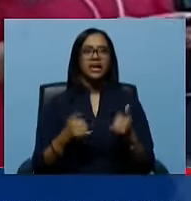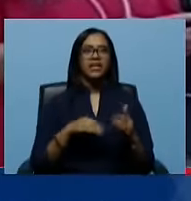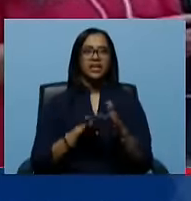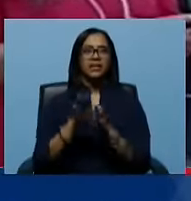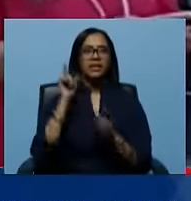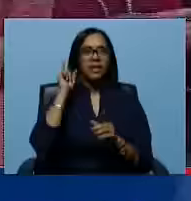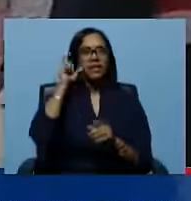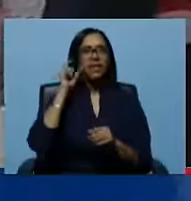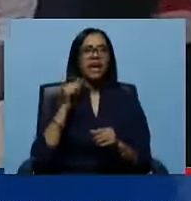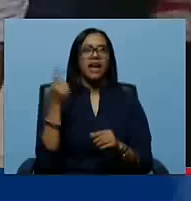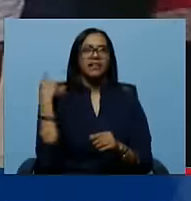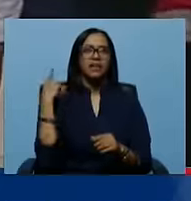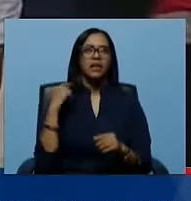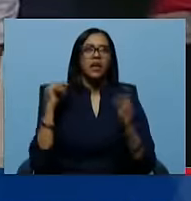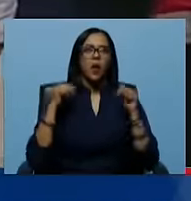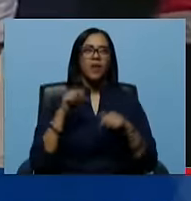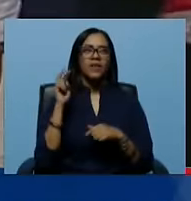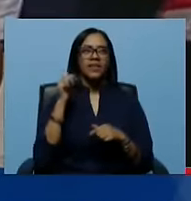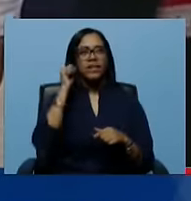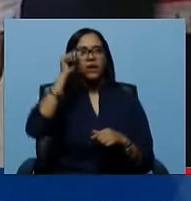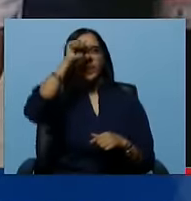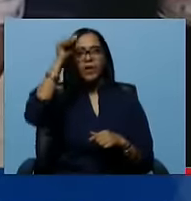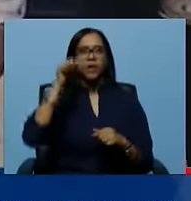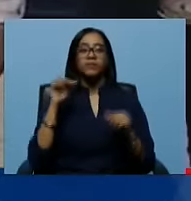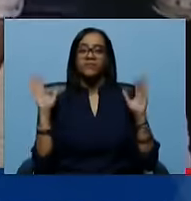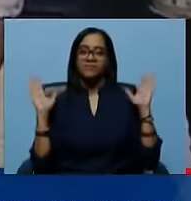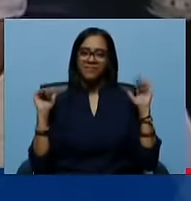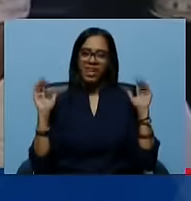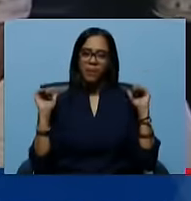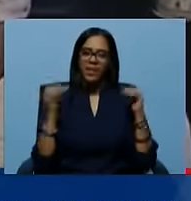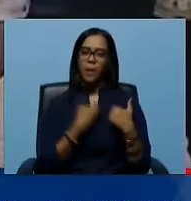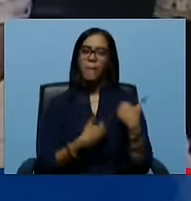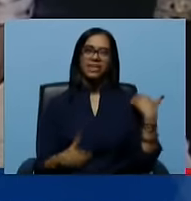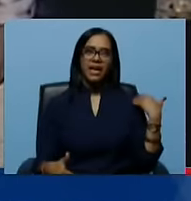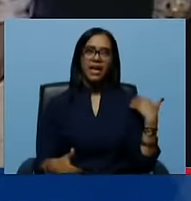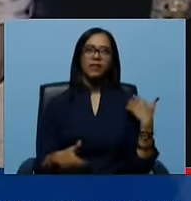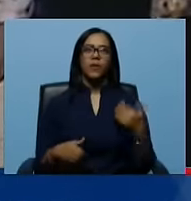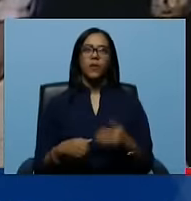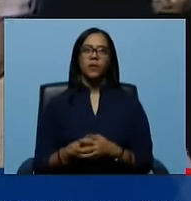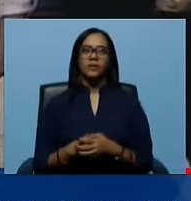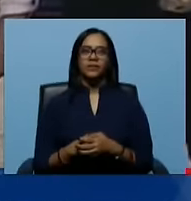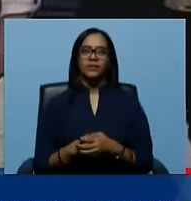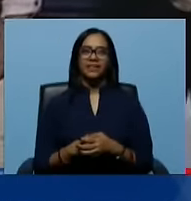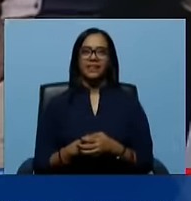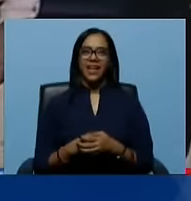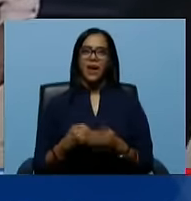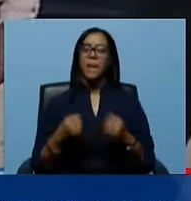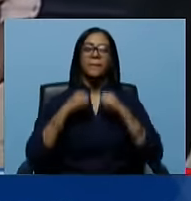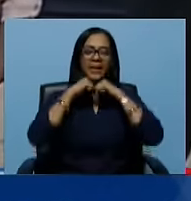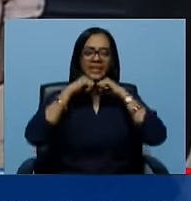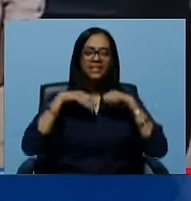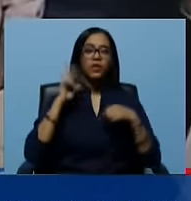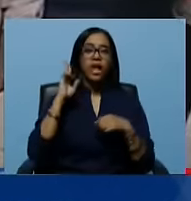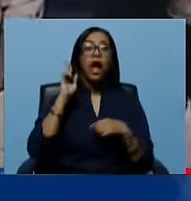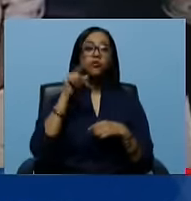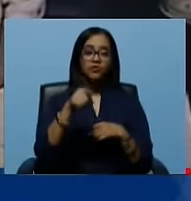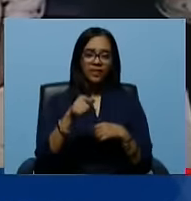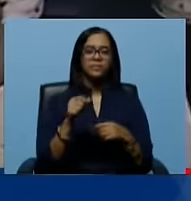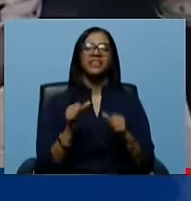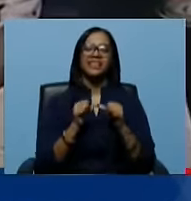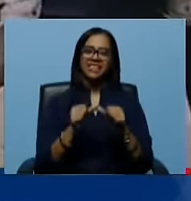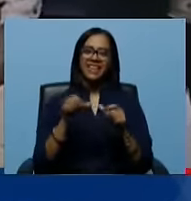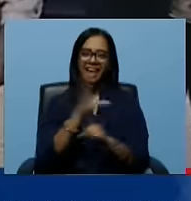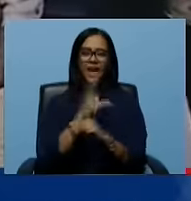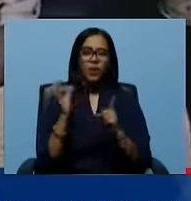de ayer, hoy viernes, sábado y domingo, despedimos, presidente, llenándole usted de bendiciones y que siga la